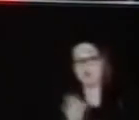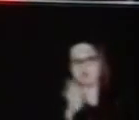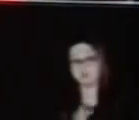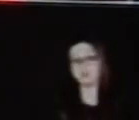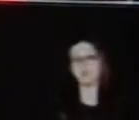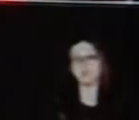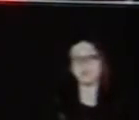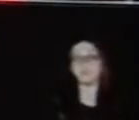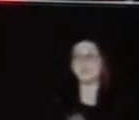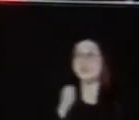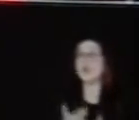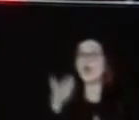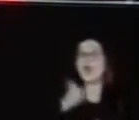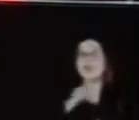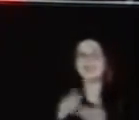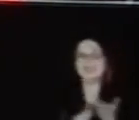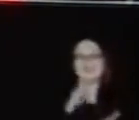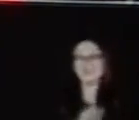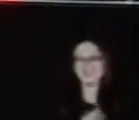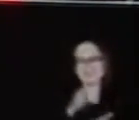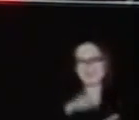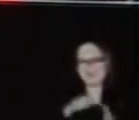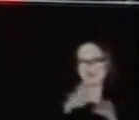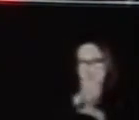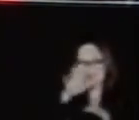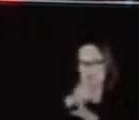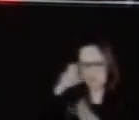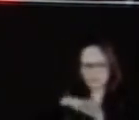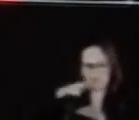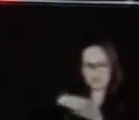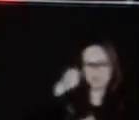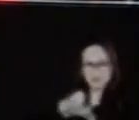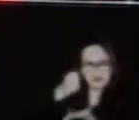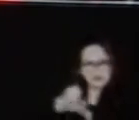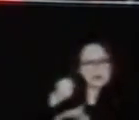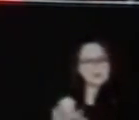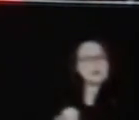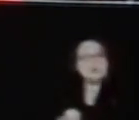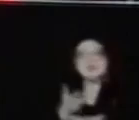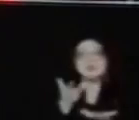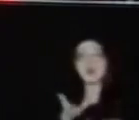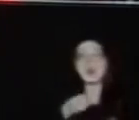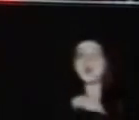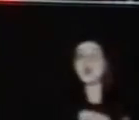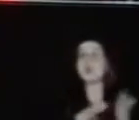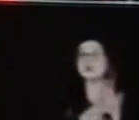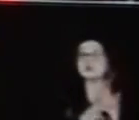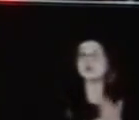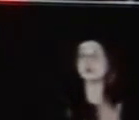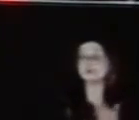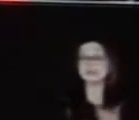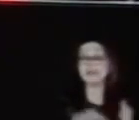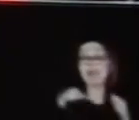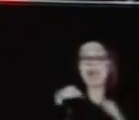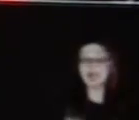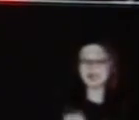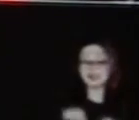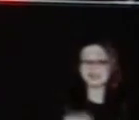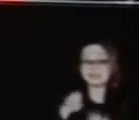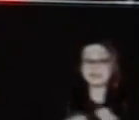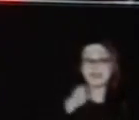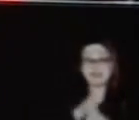las leyes aprobadas en ese entonces, se aseguraba que en ese año íbamos a estar